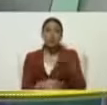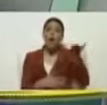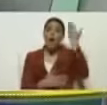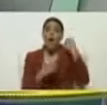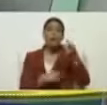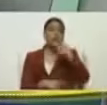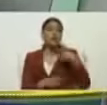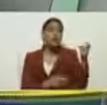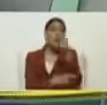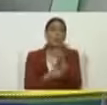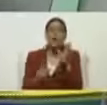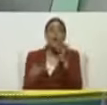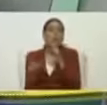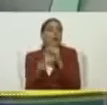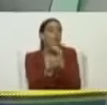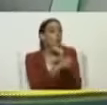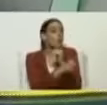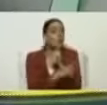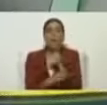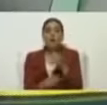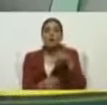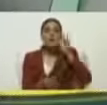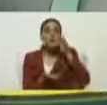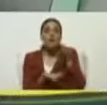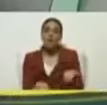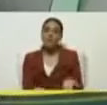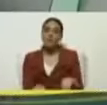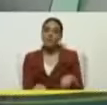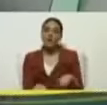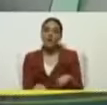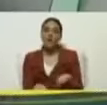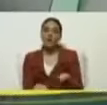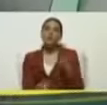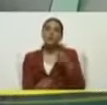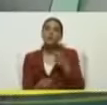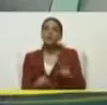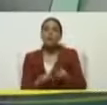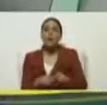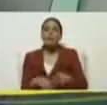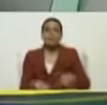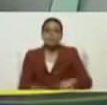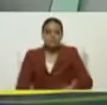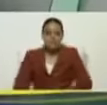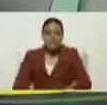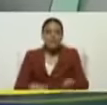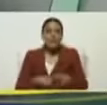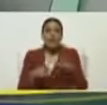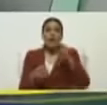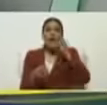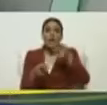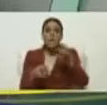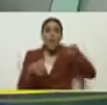café. Tenía que colar 10 veces el mismo café para que le saliera el agüita.